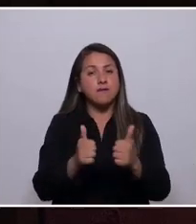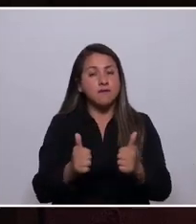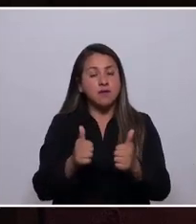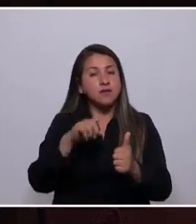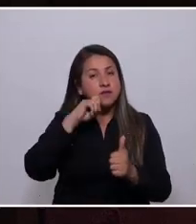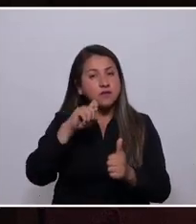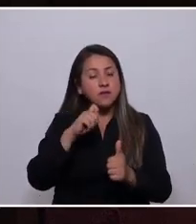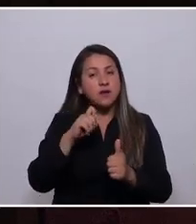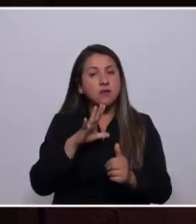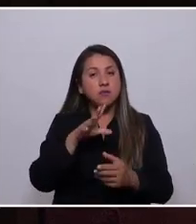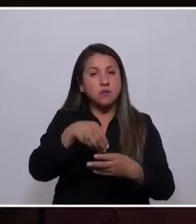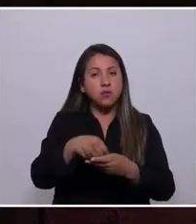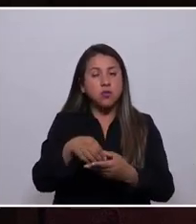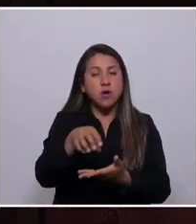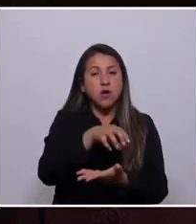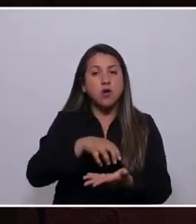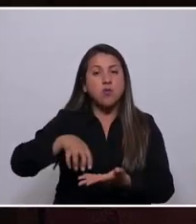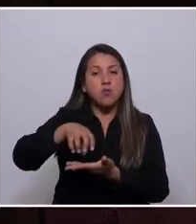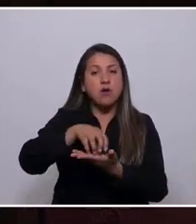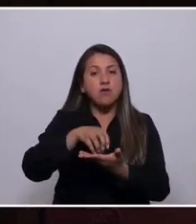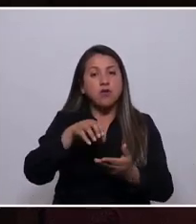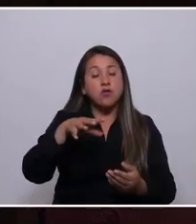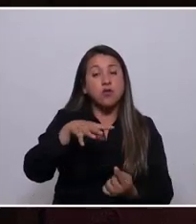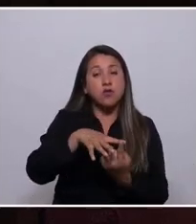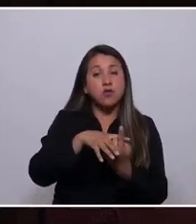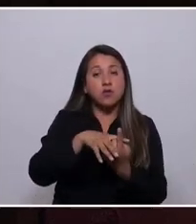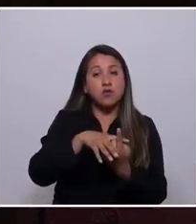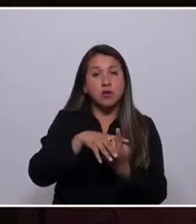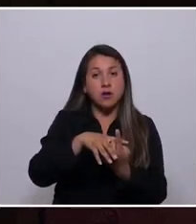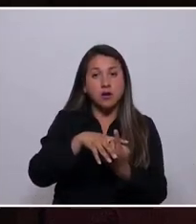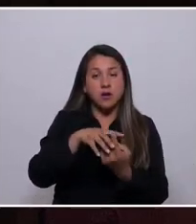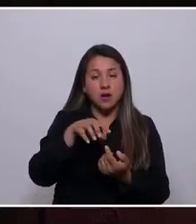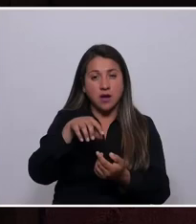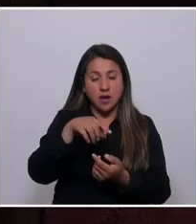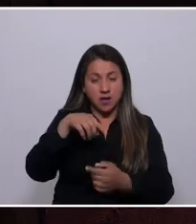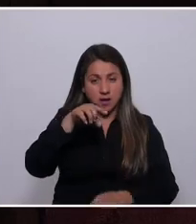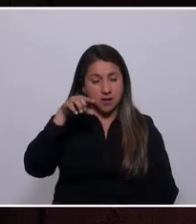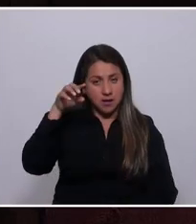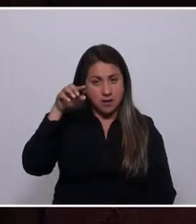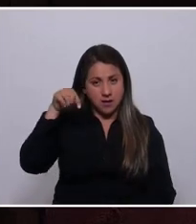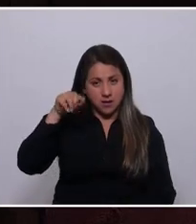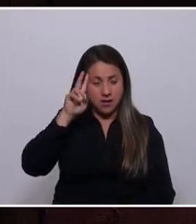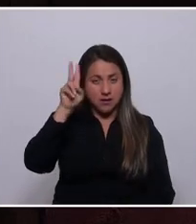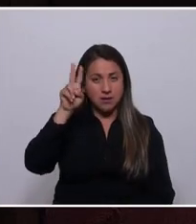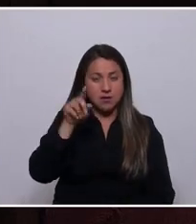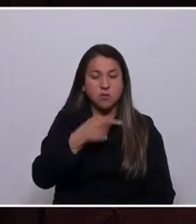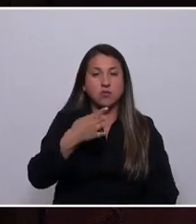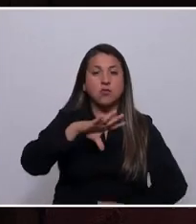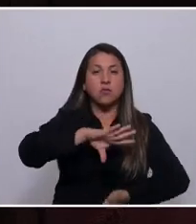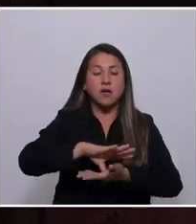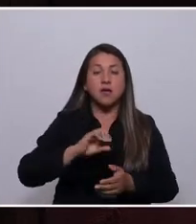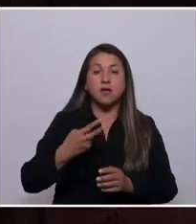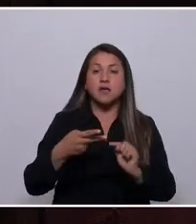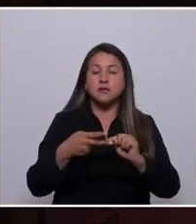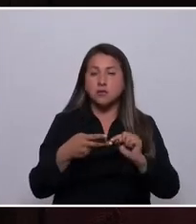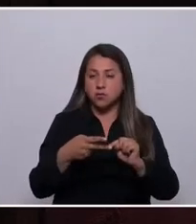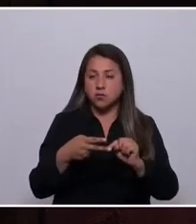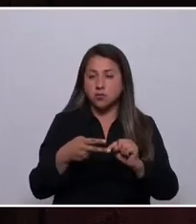la incorporación de los pueblos originarios a nuestro país. Y lo segundo es dejar a total